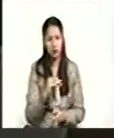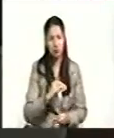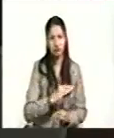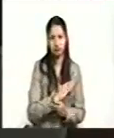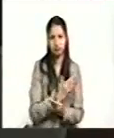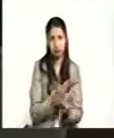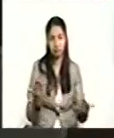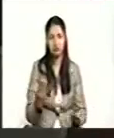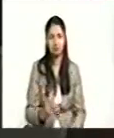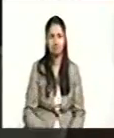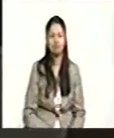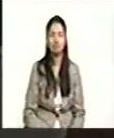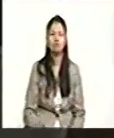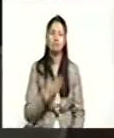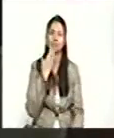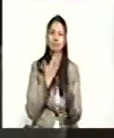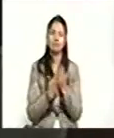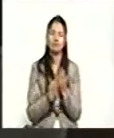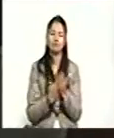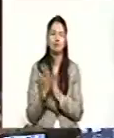patria Gracias Señor Presidente